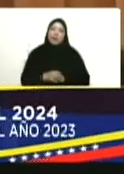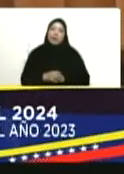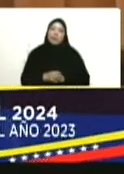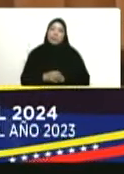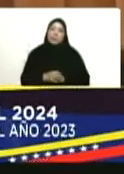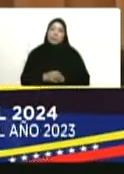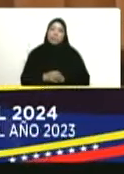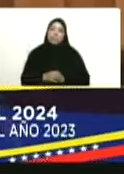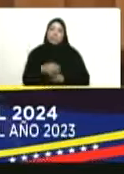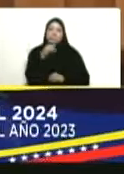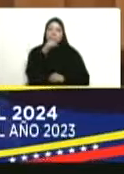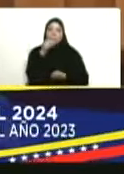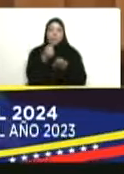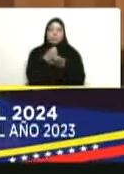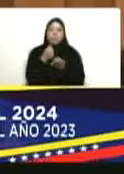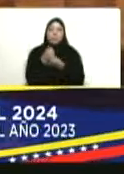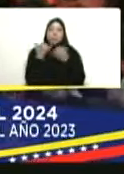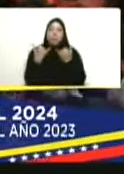y lo ratifico hoy.